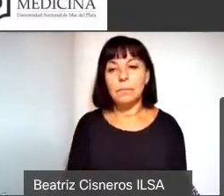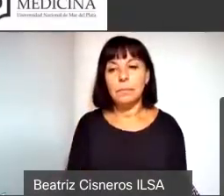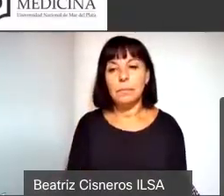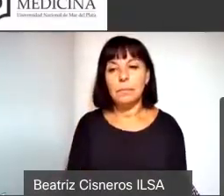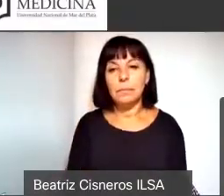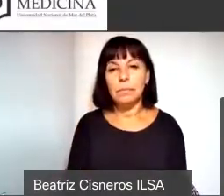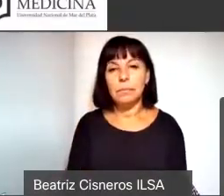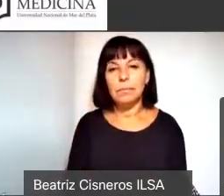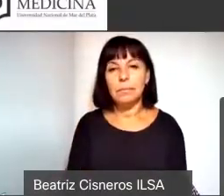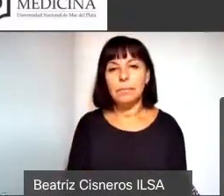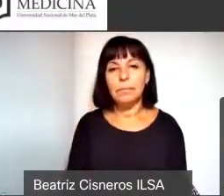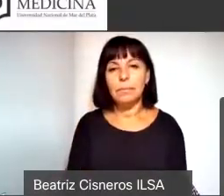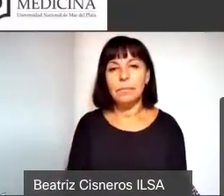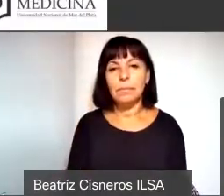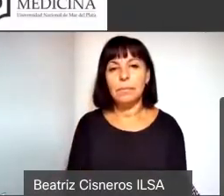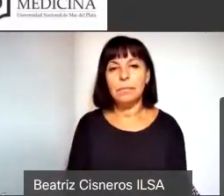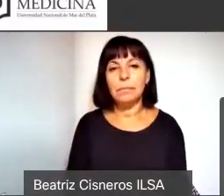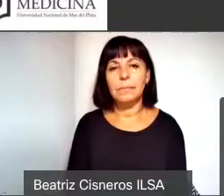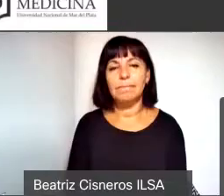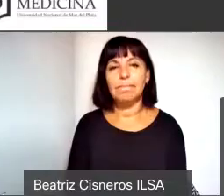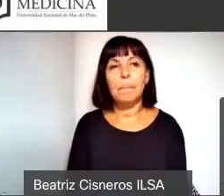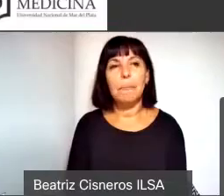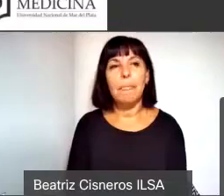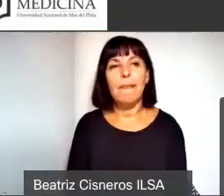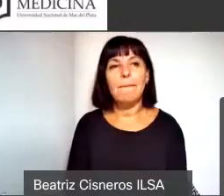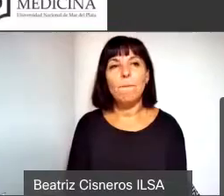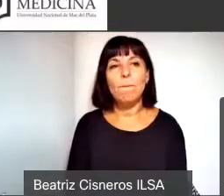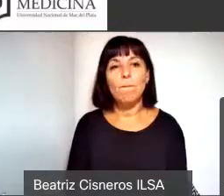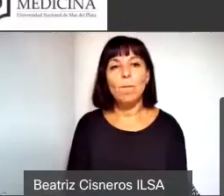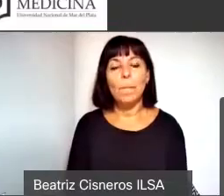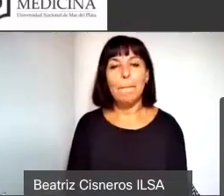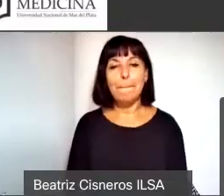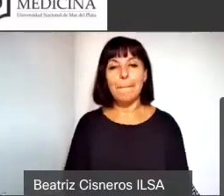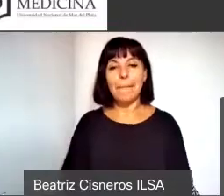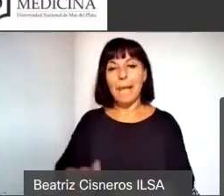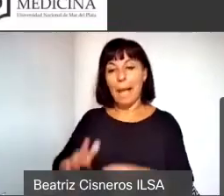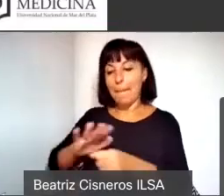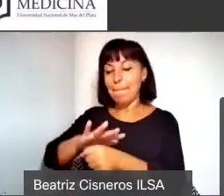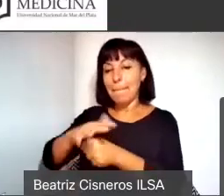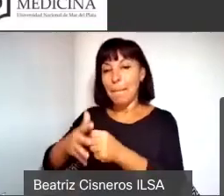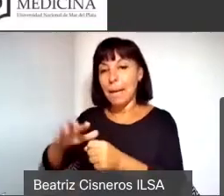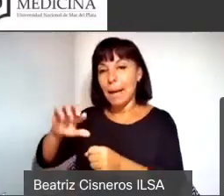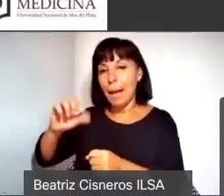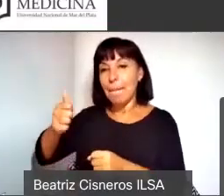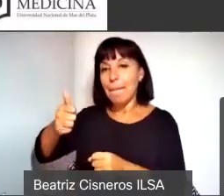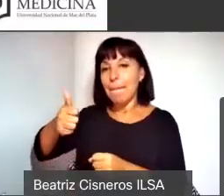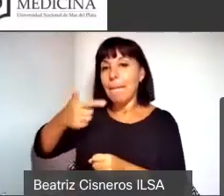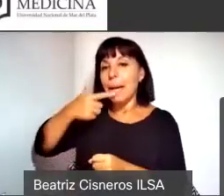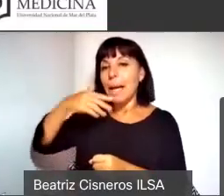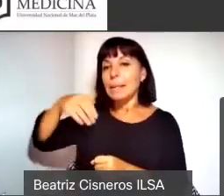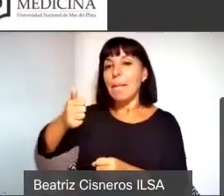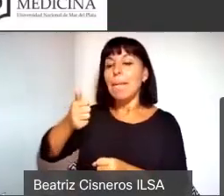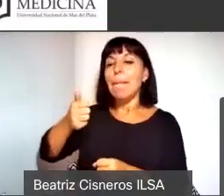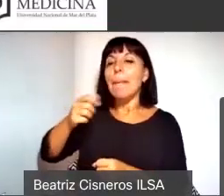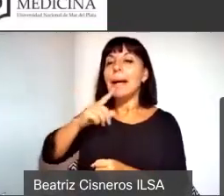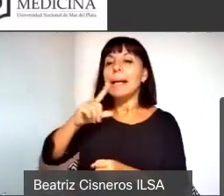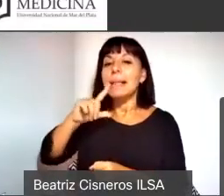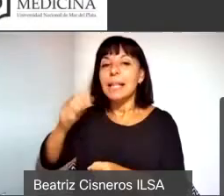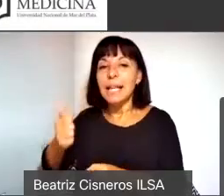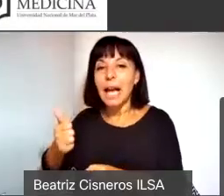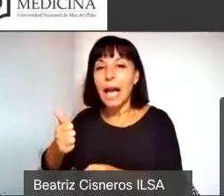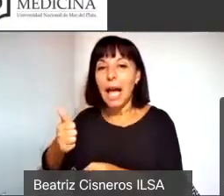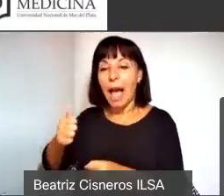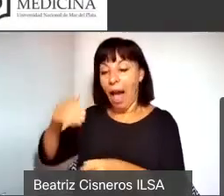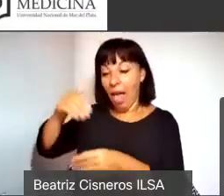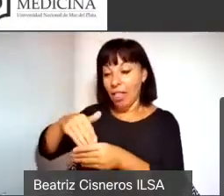y funciones. Por ejemplo, parte de las membranas biológicas y la membrana plasmática ocurre dentro del retículo endoplásmico